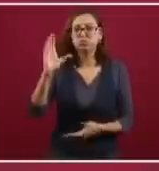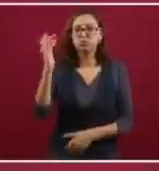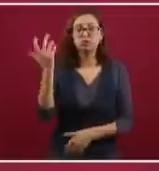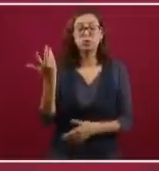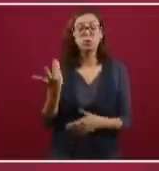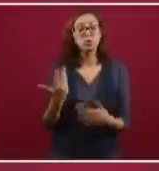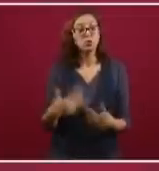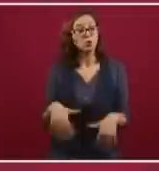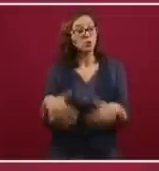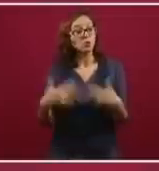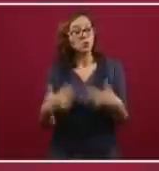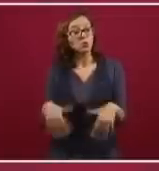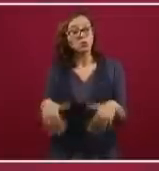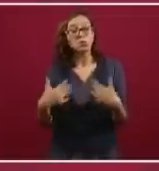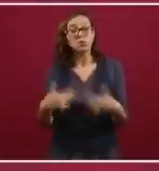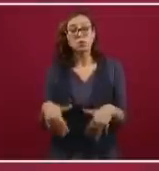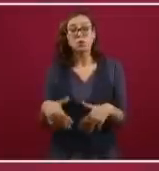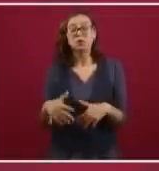incluso